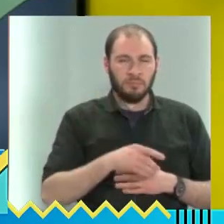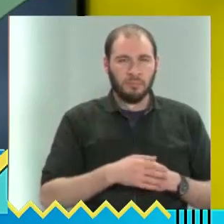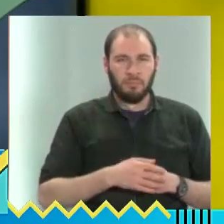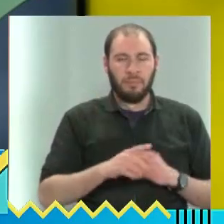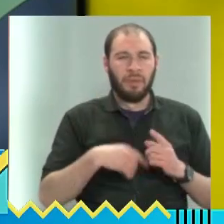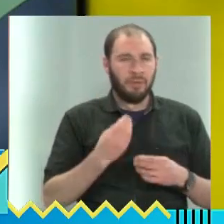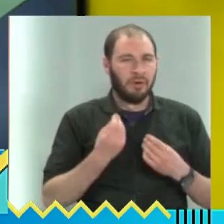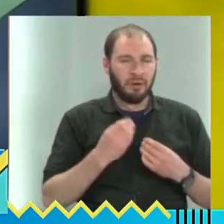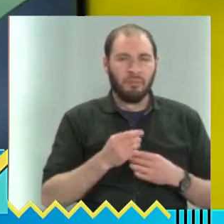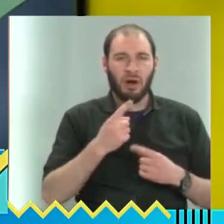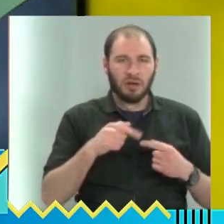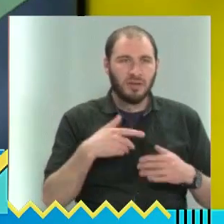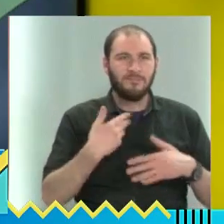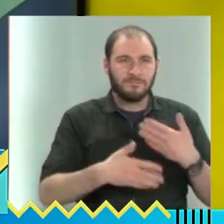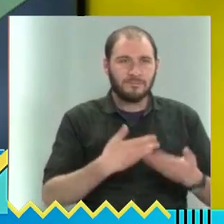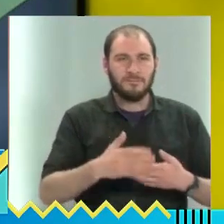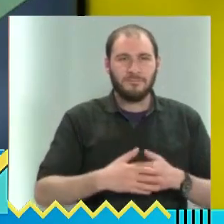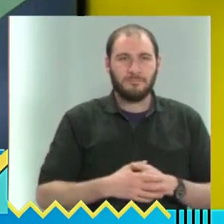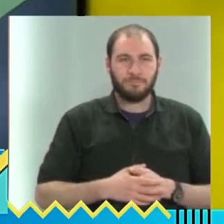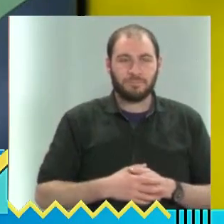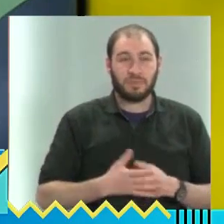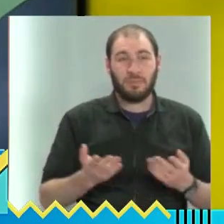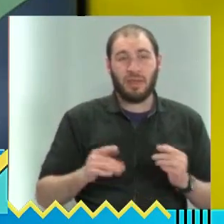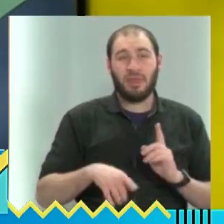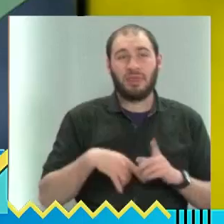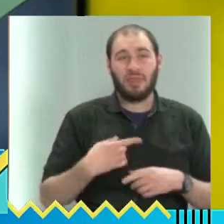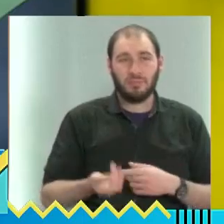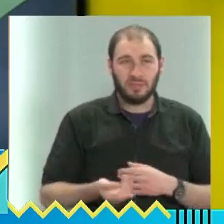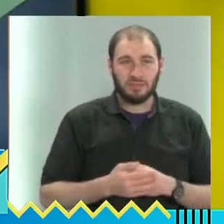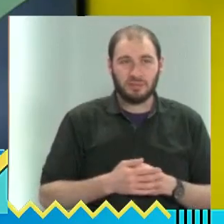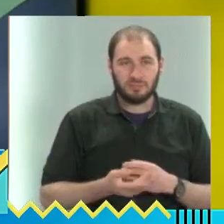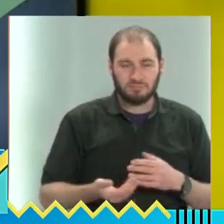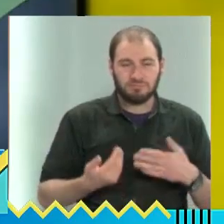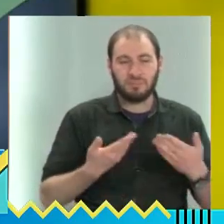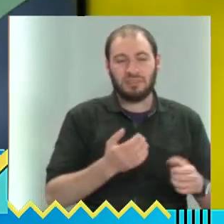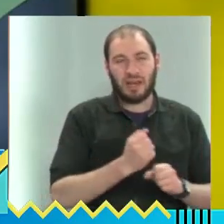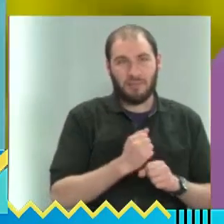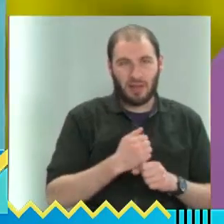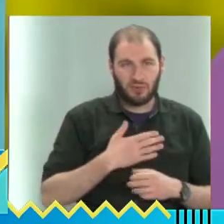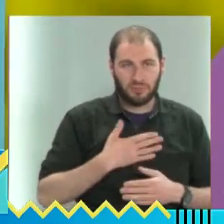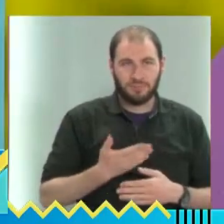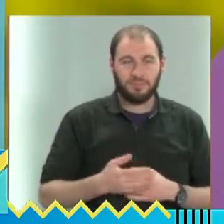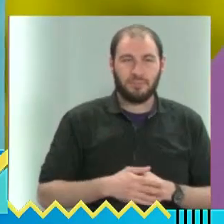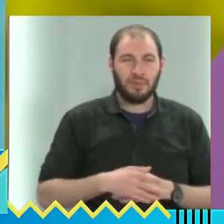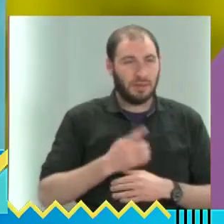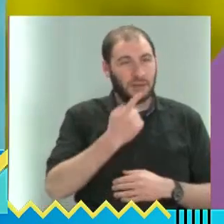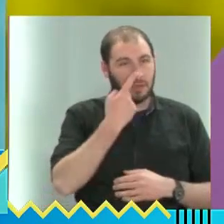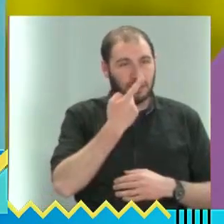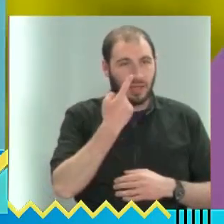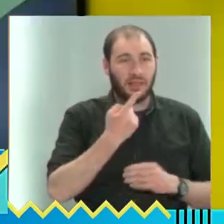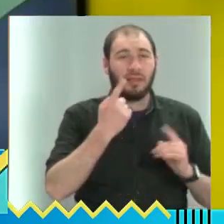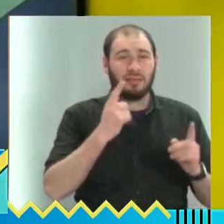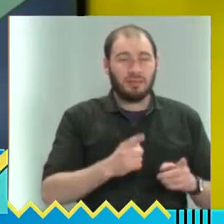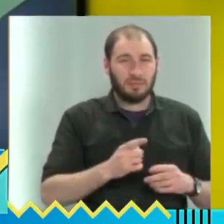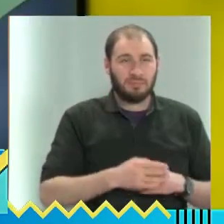genera toda una sinergia que después uno la vuelca en su trabajo. Me parece que esto es interesante. Y creo